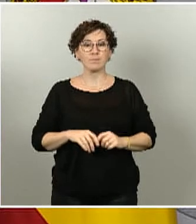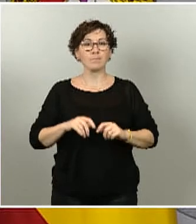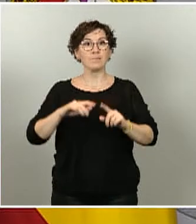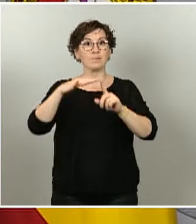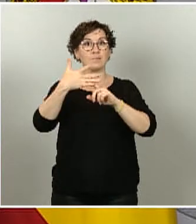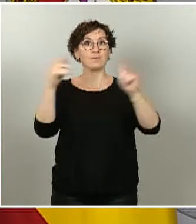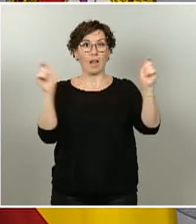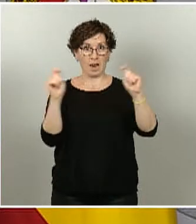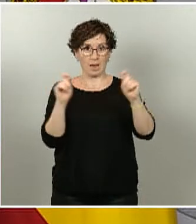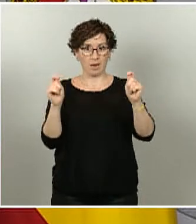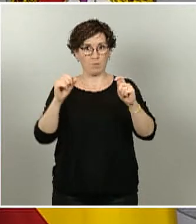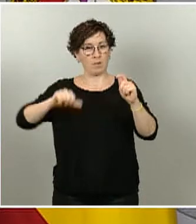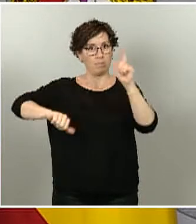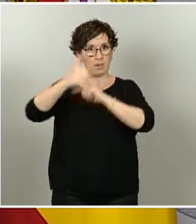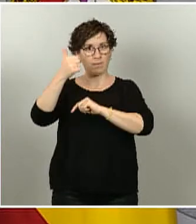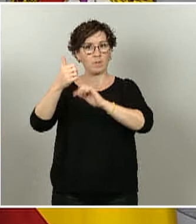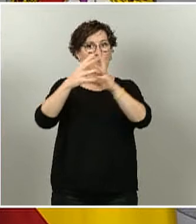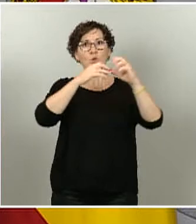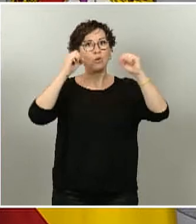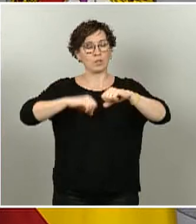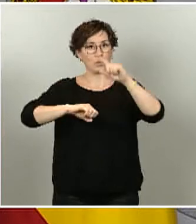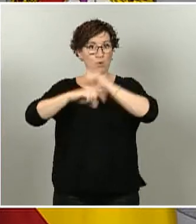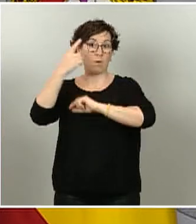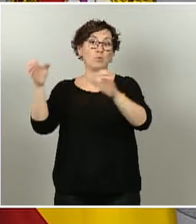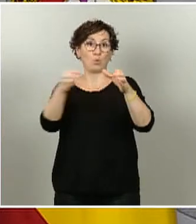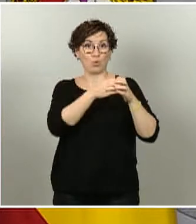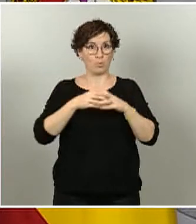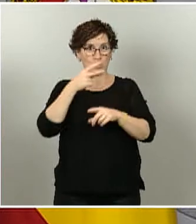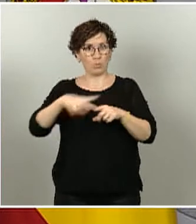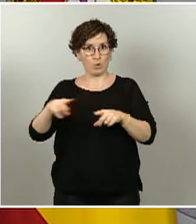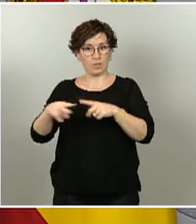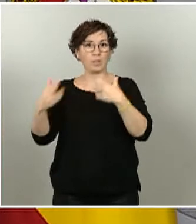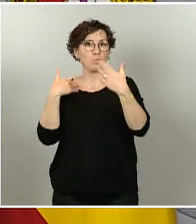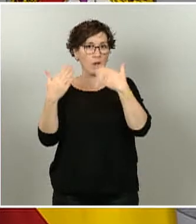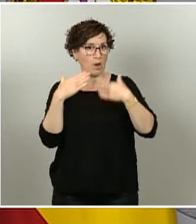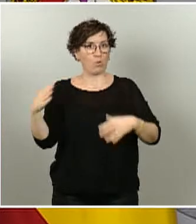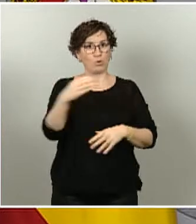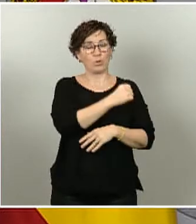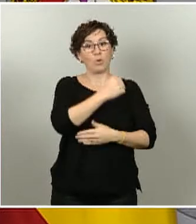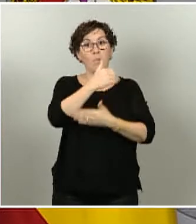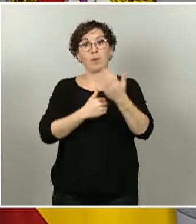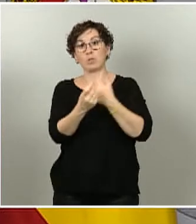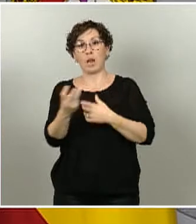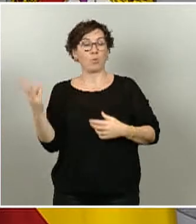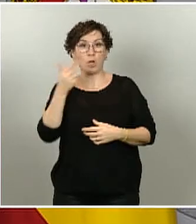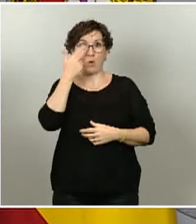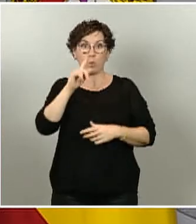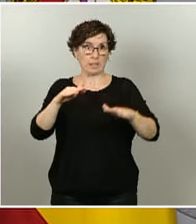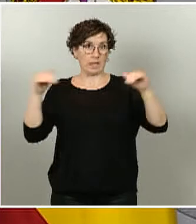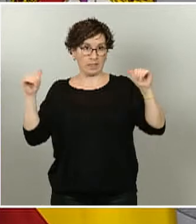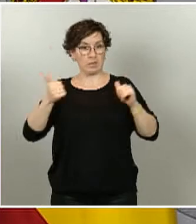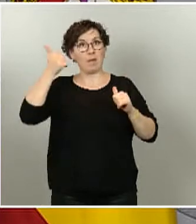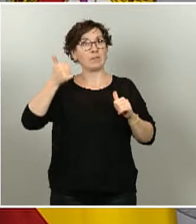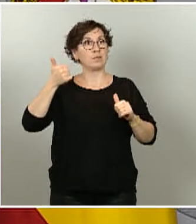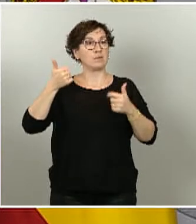de las fuerzas políticas que hemos dialogado, que ha sido con todas, excepto aquellas que se han autoexcluido. Fundamentalmente el Partido Popular, que es